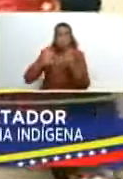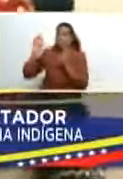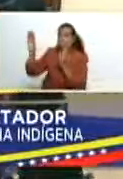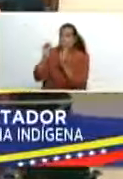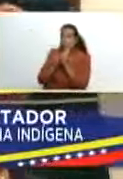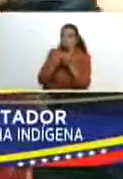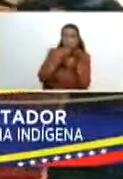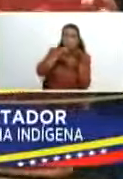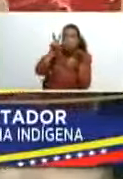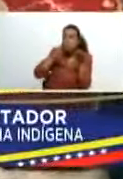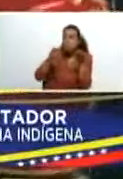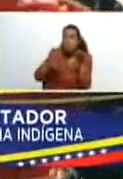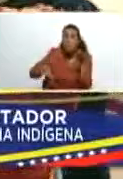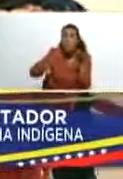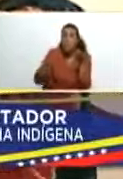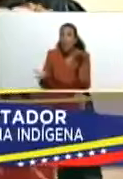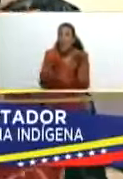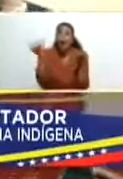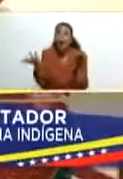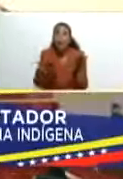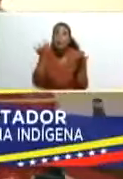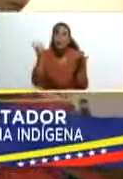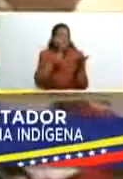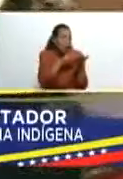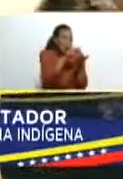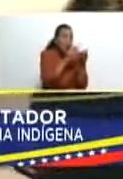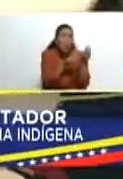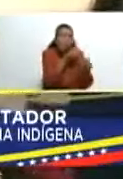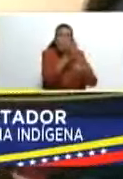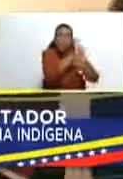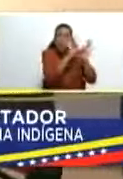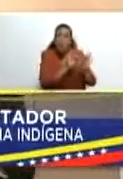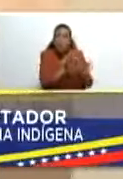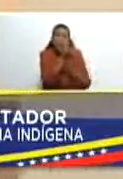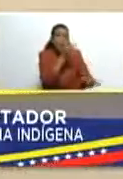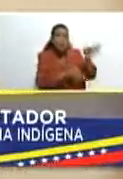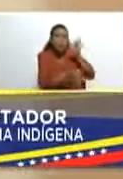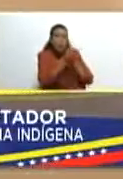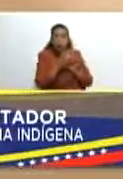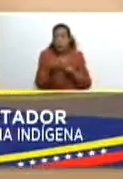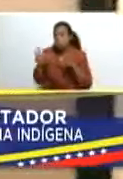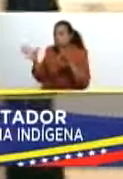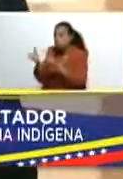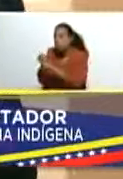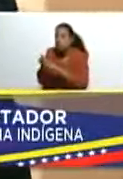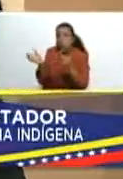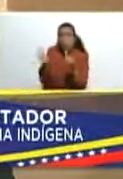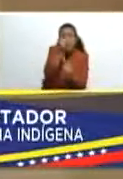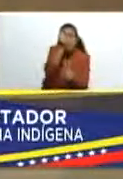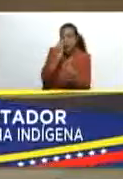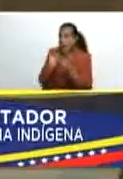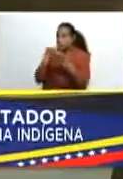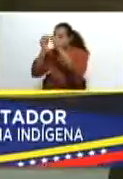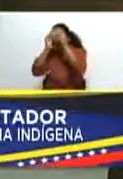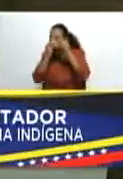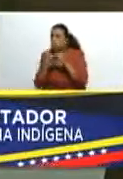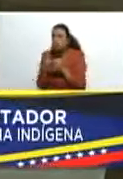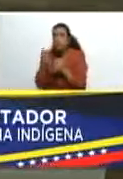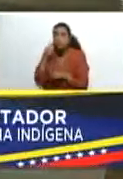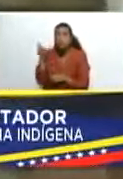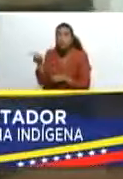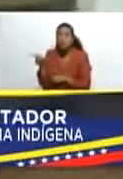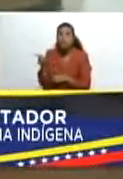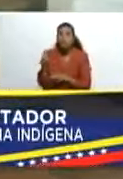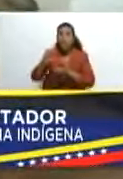el fogón de la casa. Vamos a ver el fogón desde cerca. Sí, cómo no. Por favor, una belleza, de verdad. Aquí está